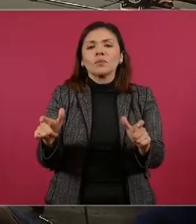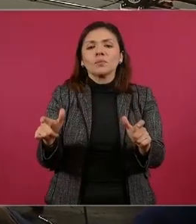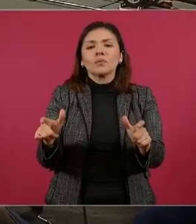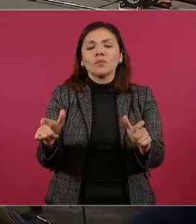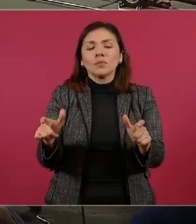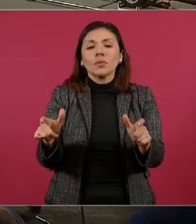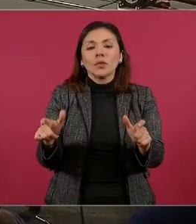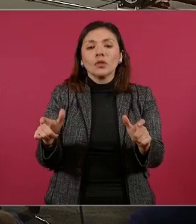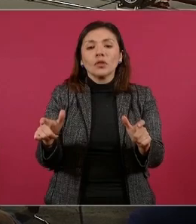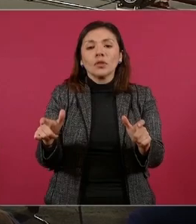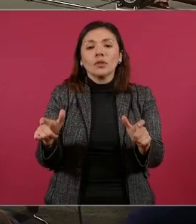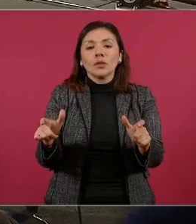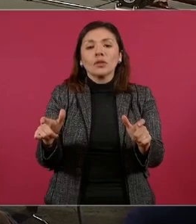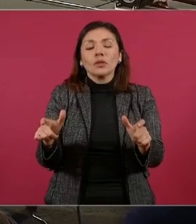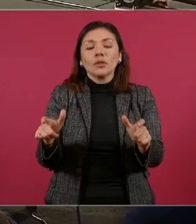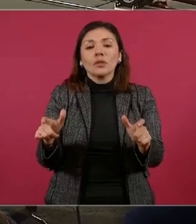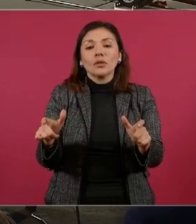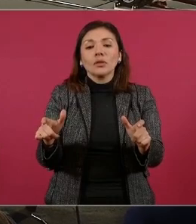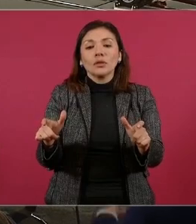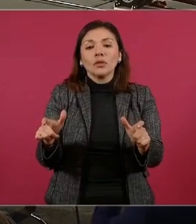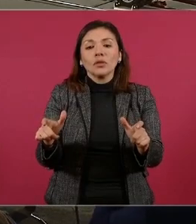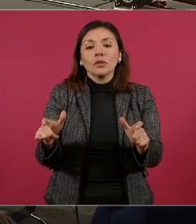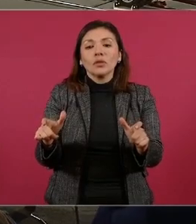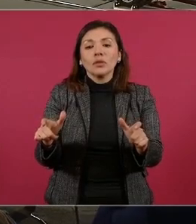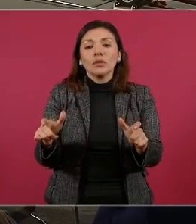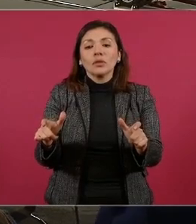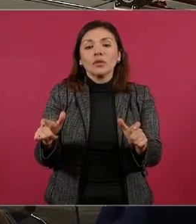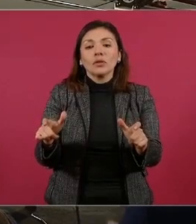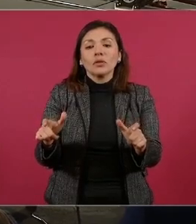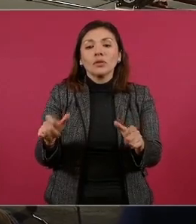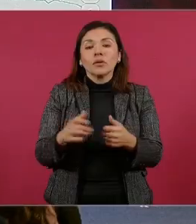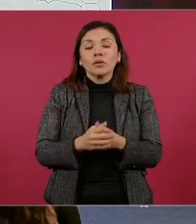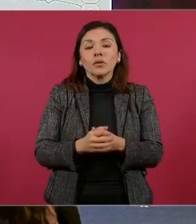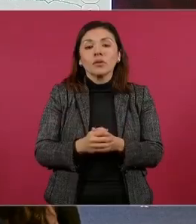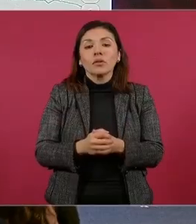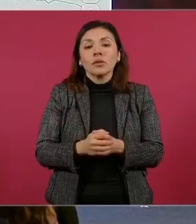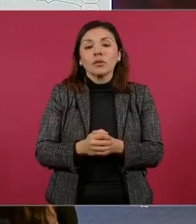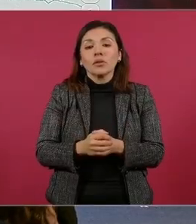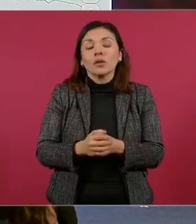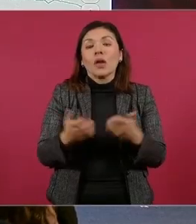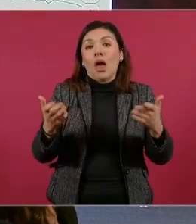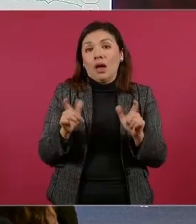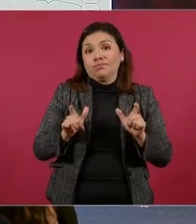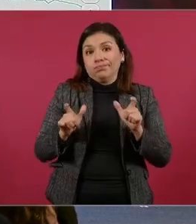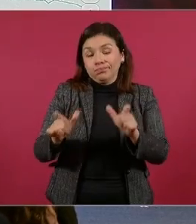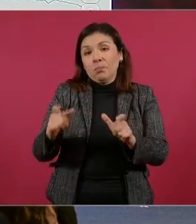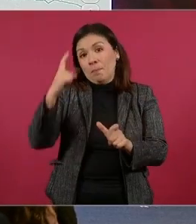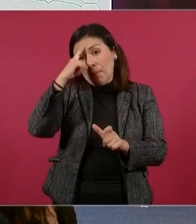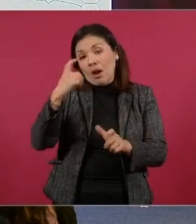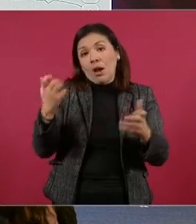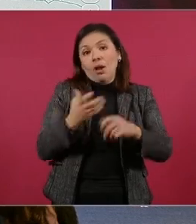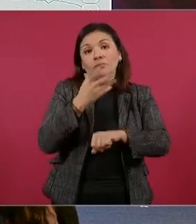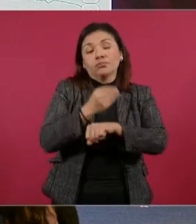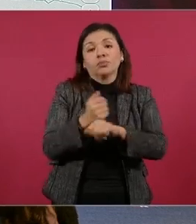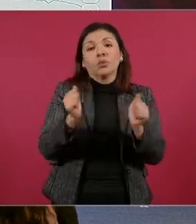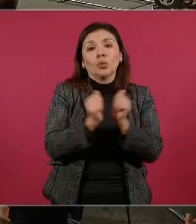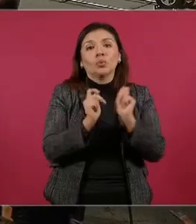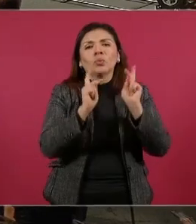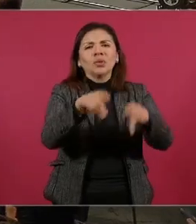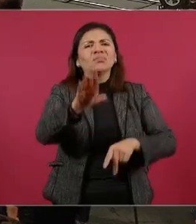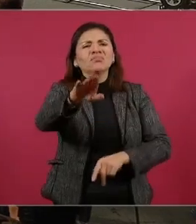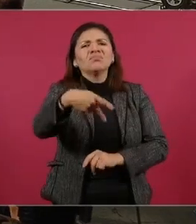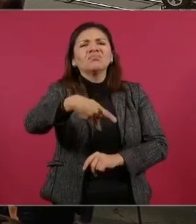este y estamos pues haciendo los caminos comunic Pero por qué se incrementó en este